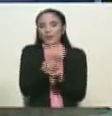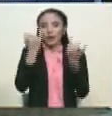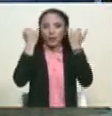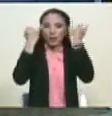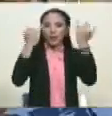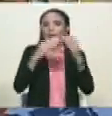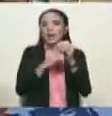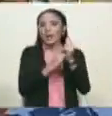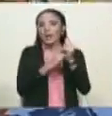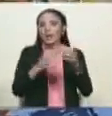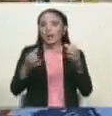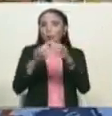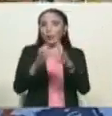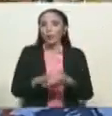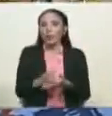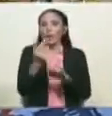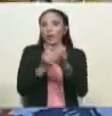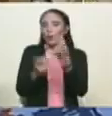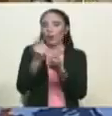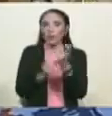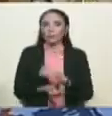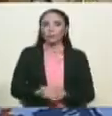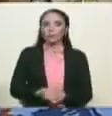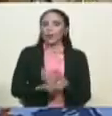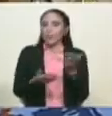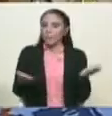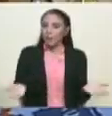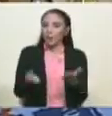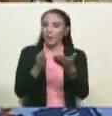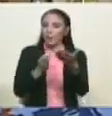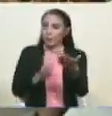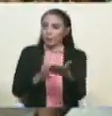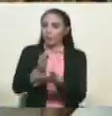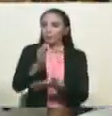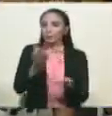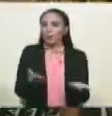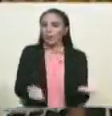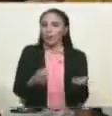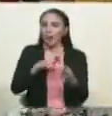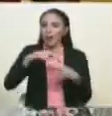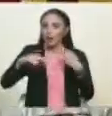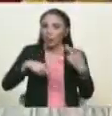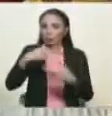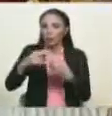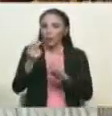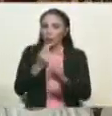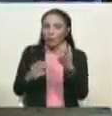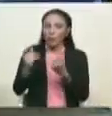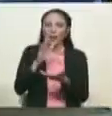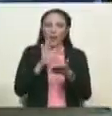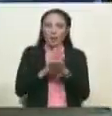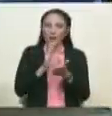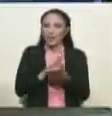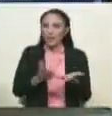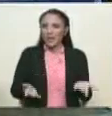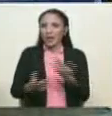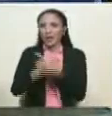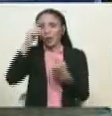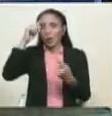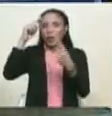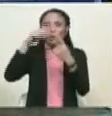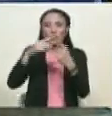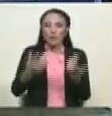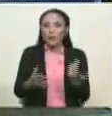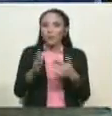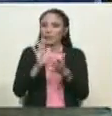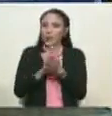fundamental, donde vamos a avanzar en la revolución económica, en la tranquilidad económica, en la paz económica, en la felicidad económica.